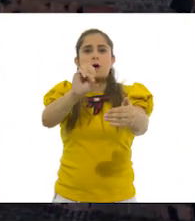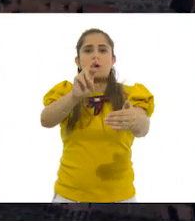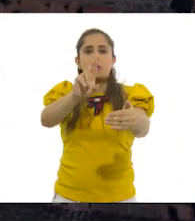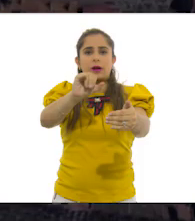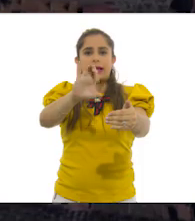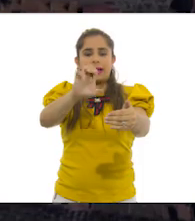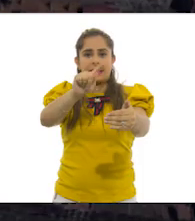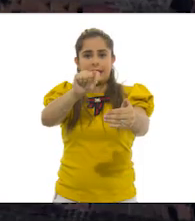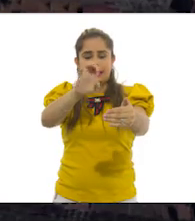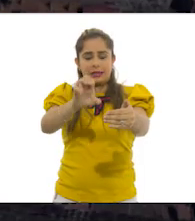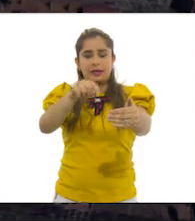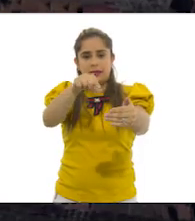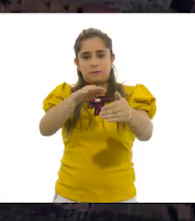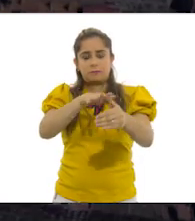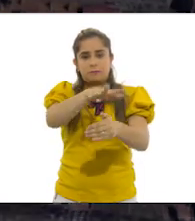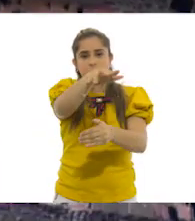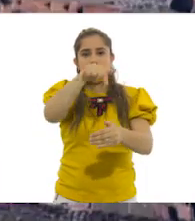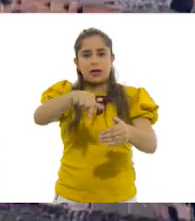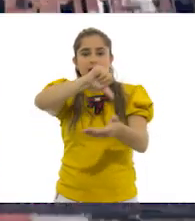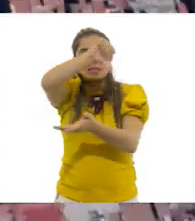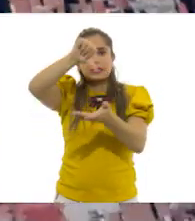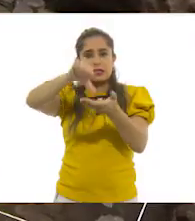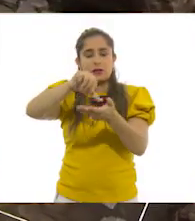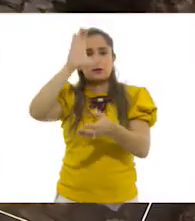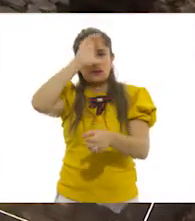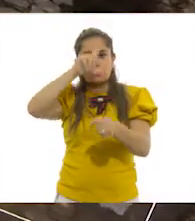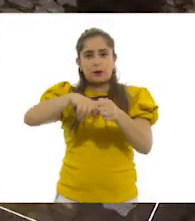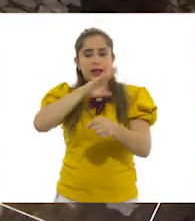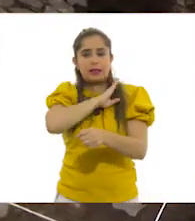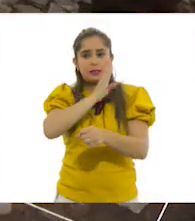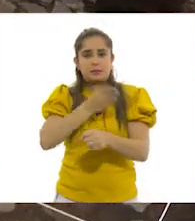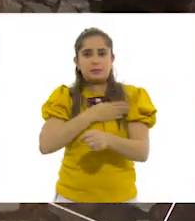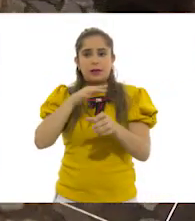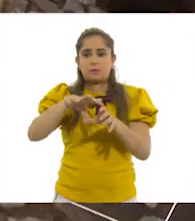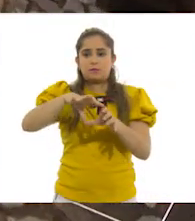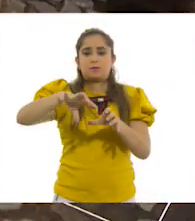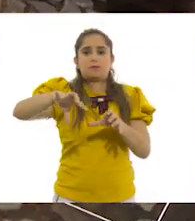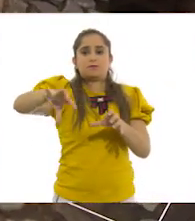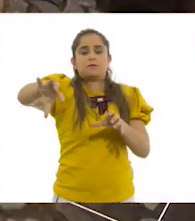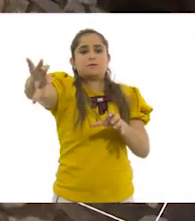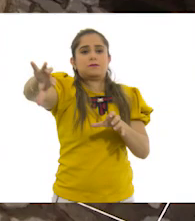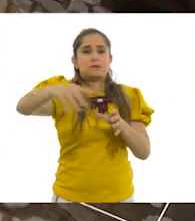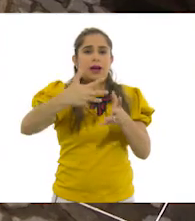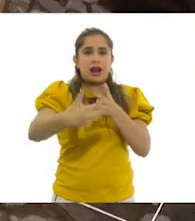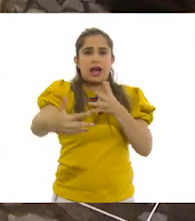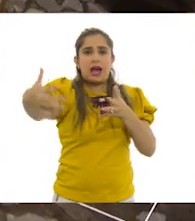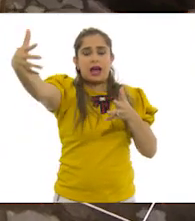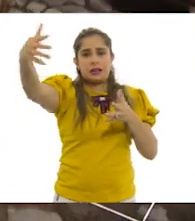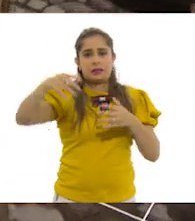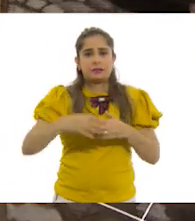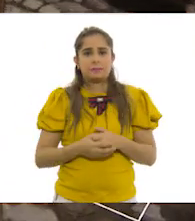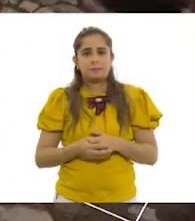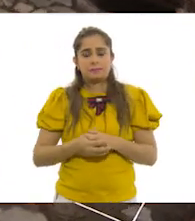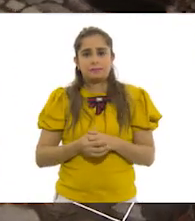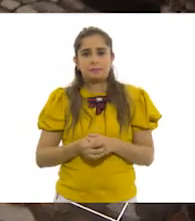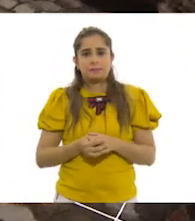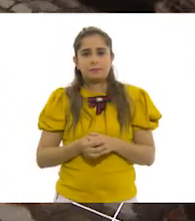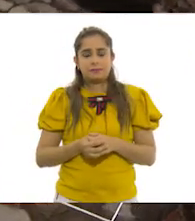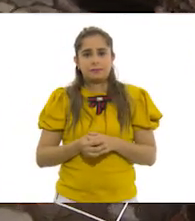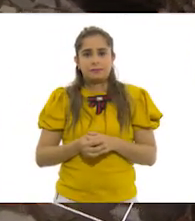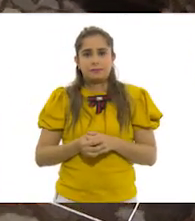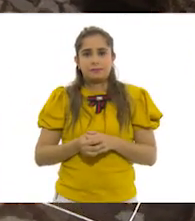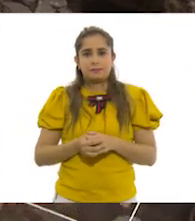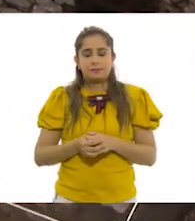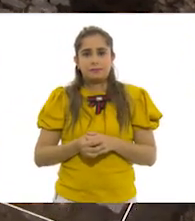cerca dentro del predio del Centro Cultural de España o en el siguiente predio. Sí. Y entonces, ¿esto qué son?